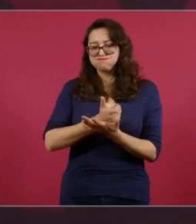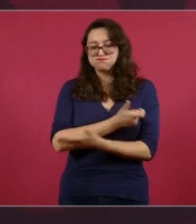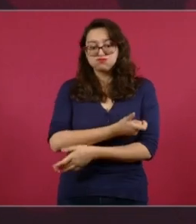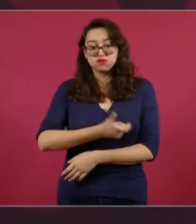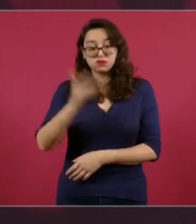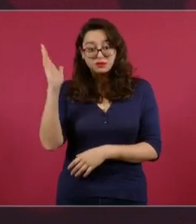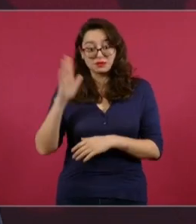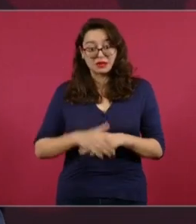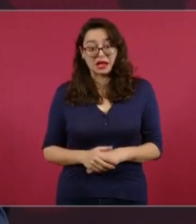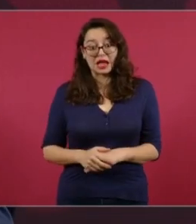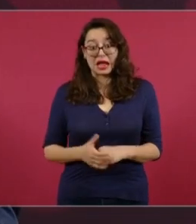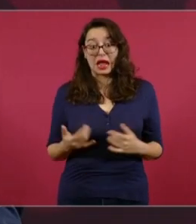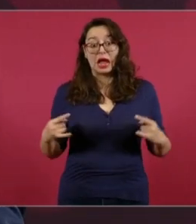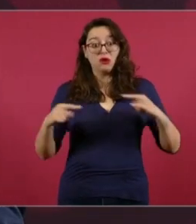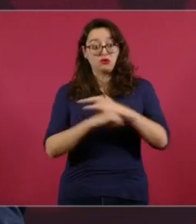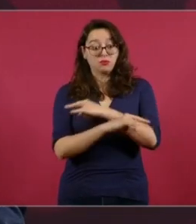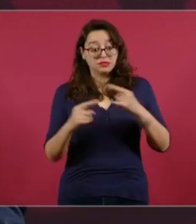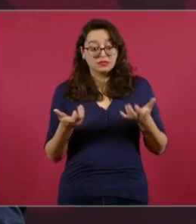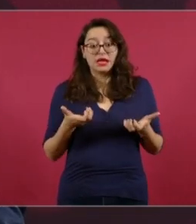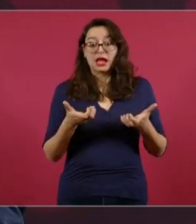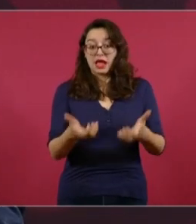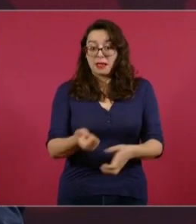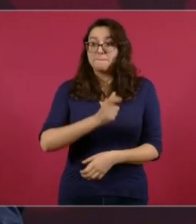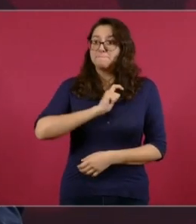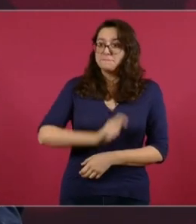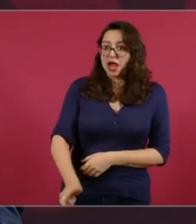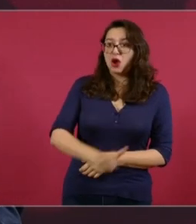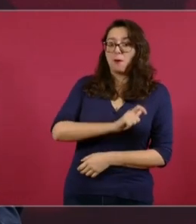en todas las carreteras.